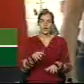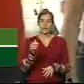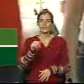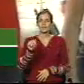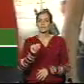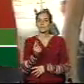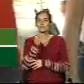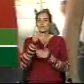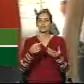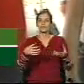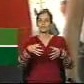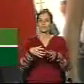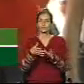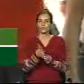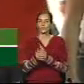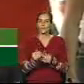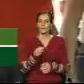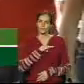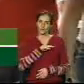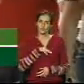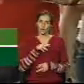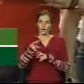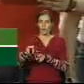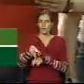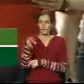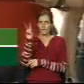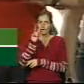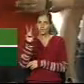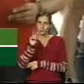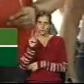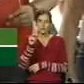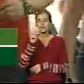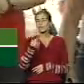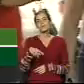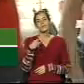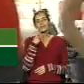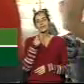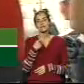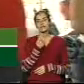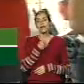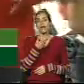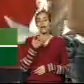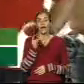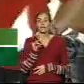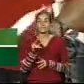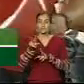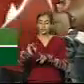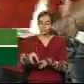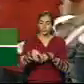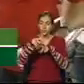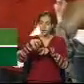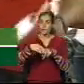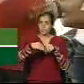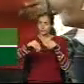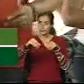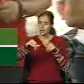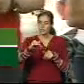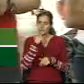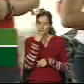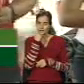esta primera etapa de la misión AgroVenezuela. Y por supuesto, estaríamos sembrando un total